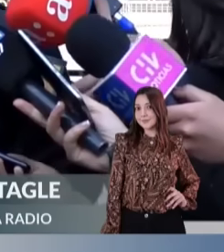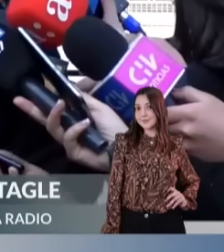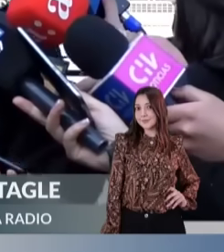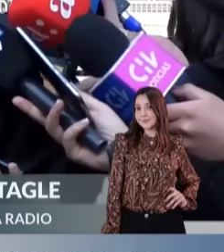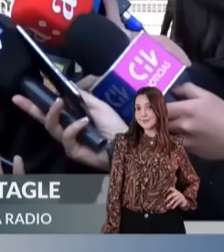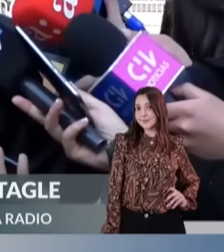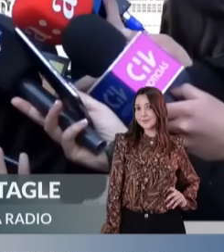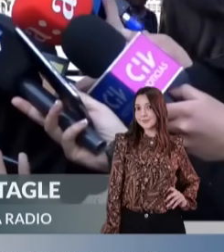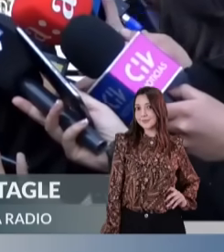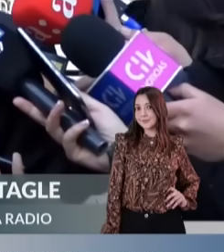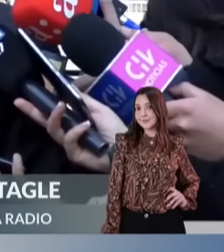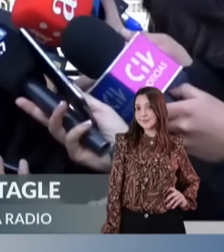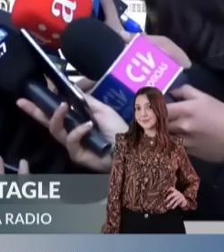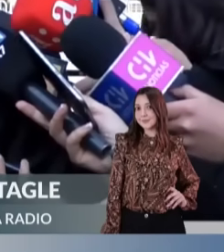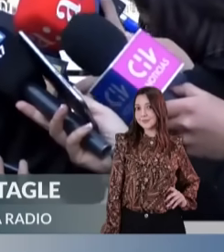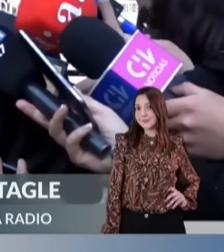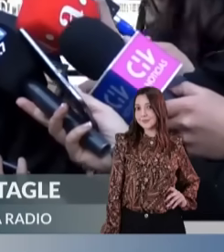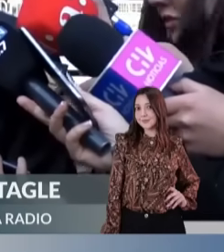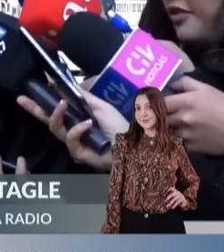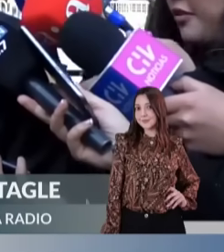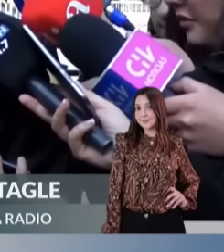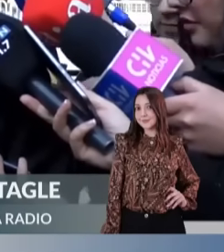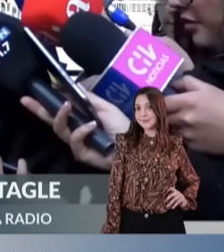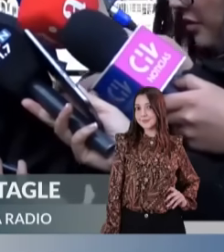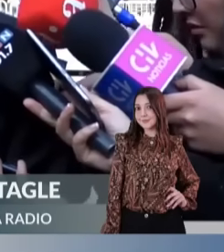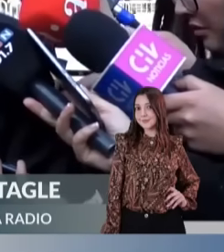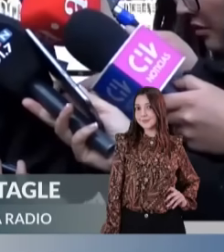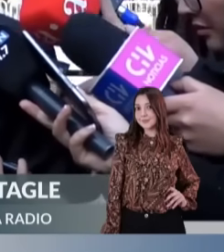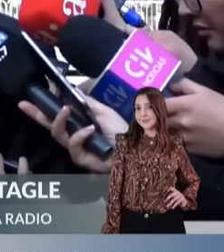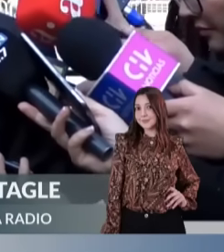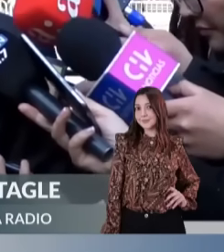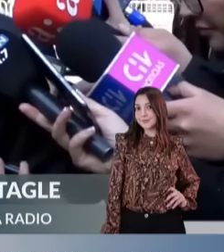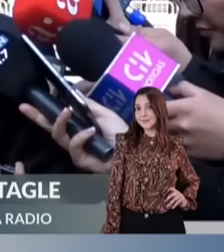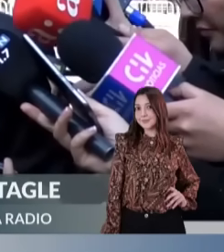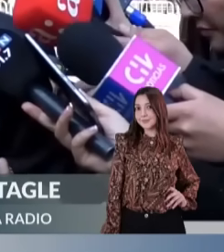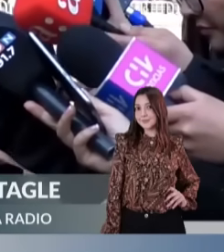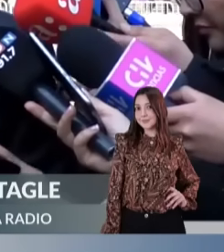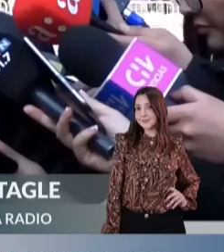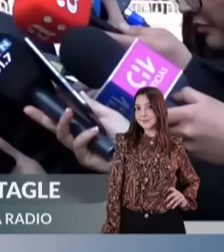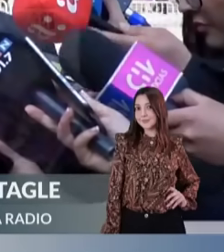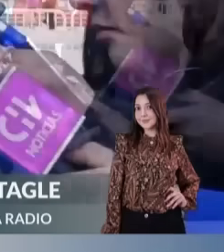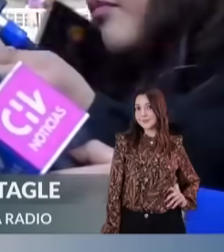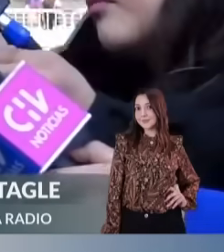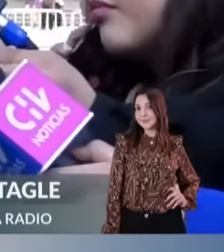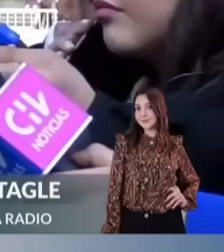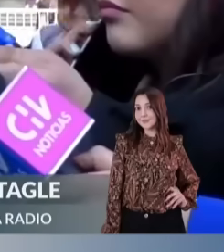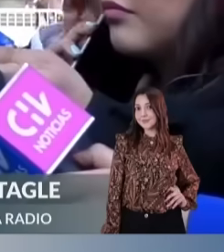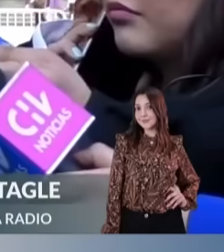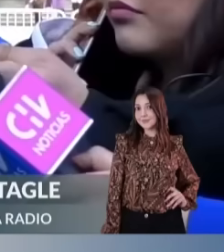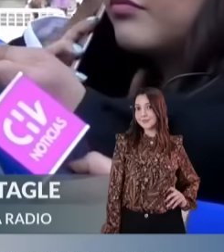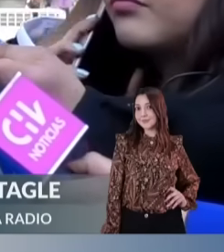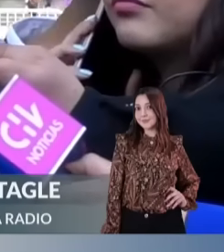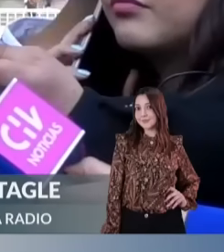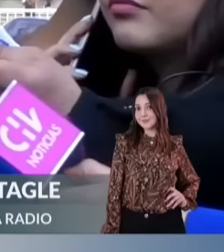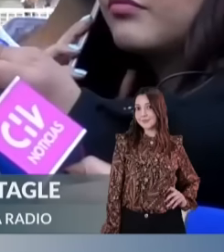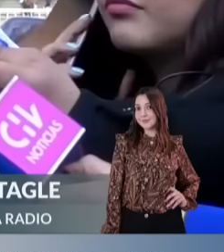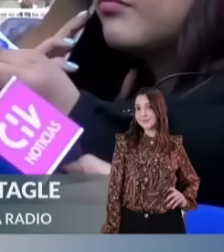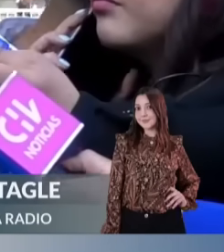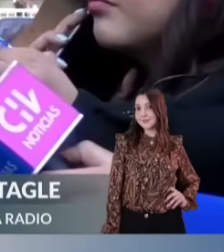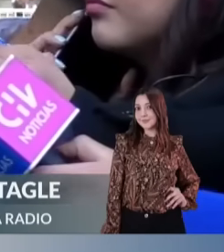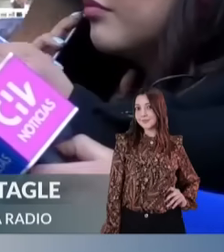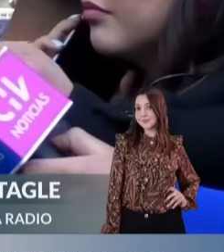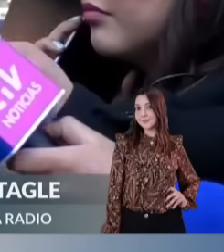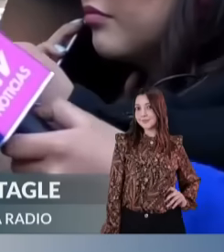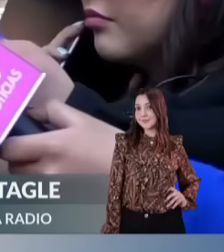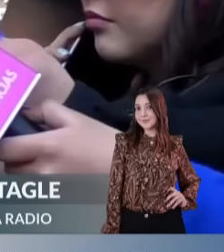se hace ese análisis? Sí, da la impresión, y de hecho en el programa Mesa Central de Canal 13 da la impresión de que esto fue una opinión